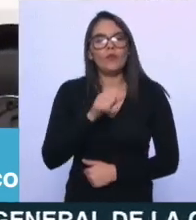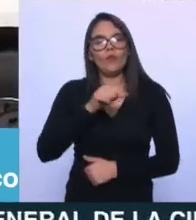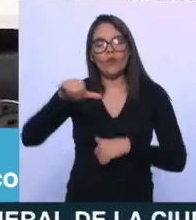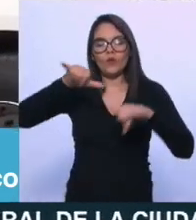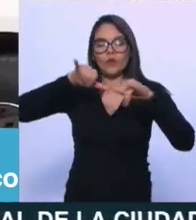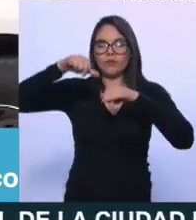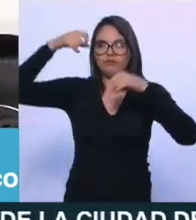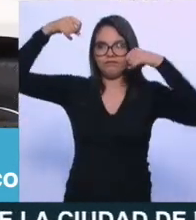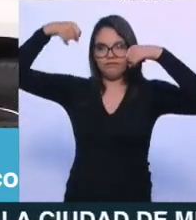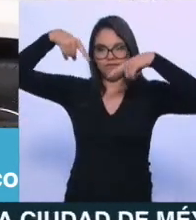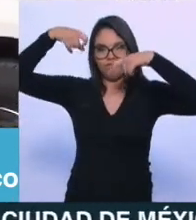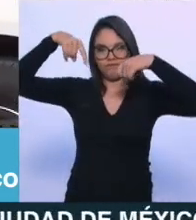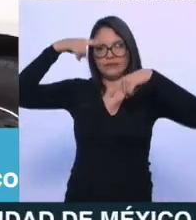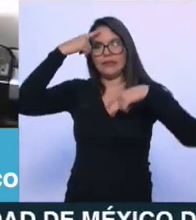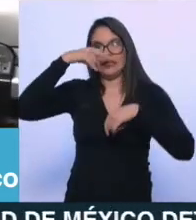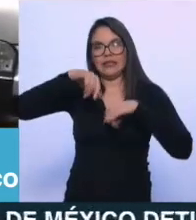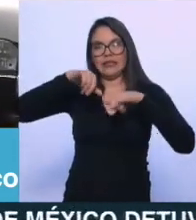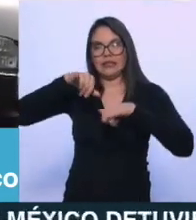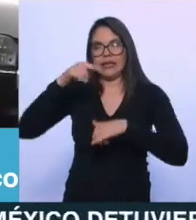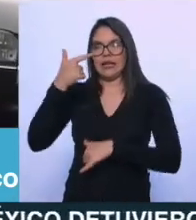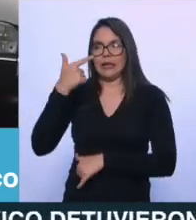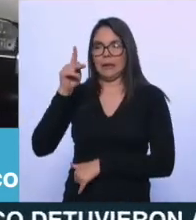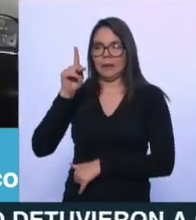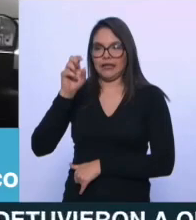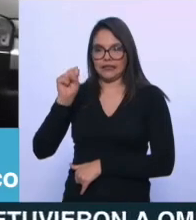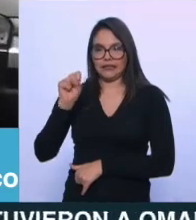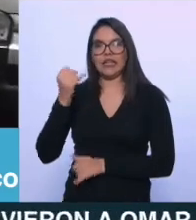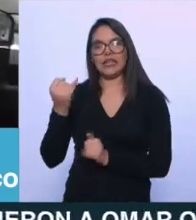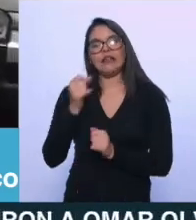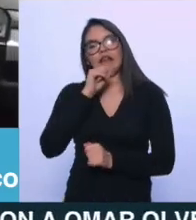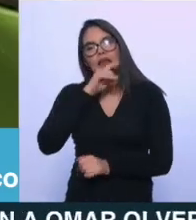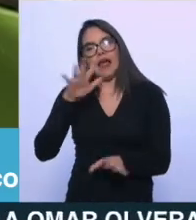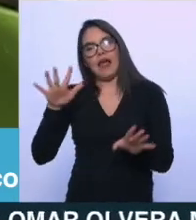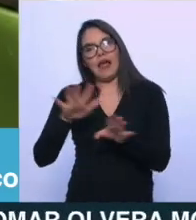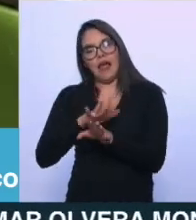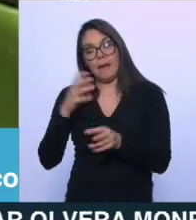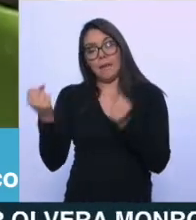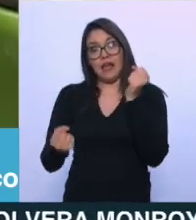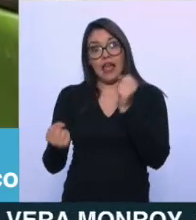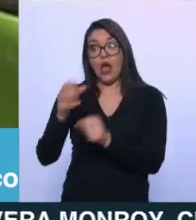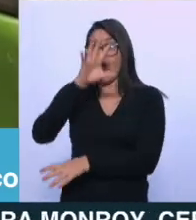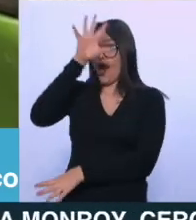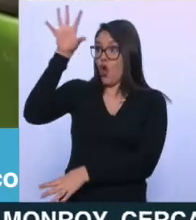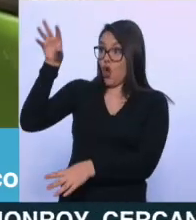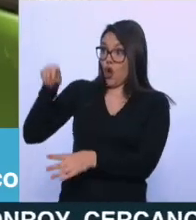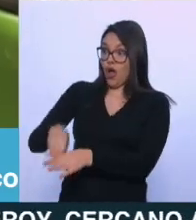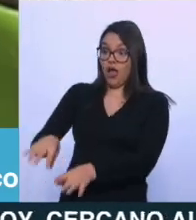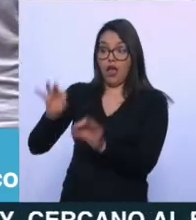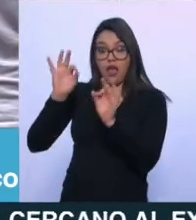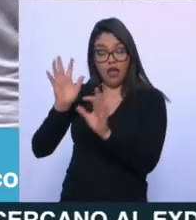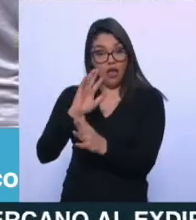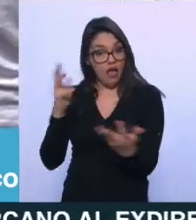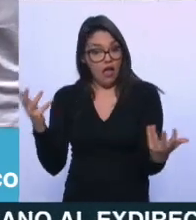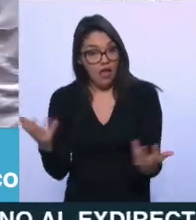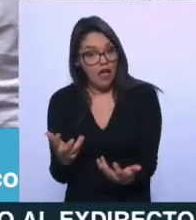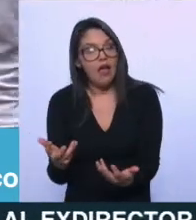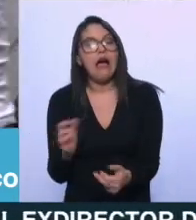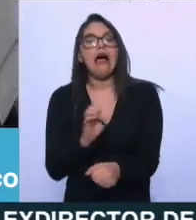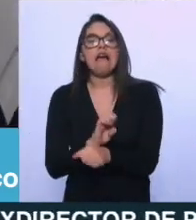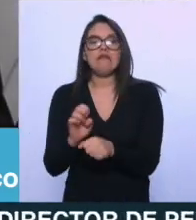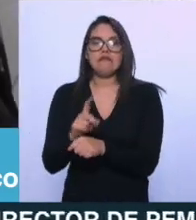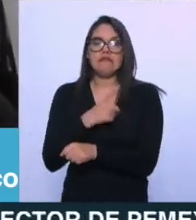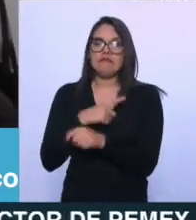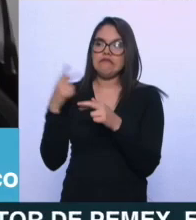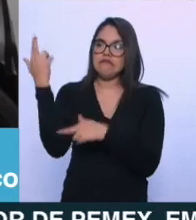GPS y finalmente el cambio de unidades. Después de hacer todo eso, hay que hacer el cambio de unidades, pero hay que hacer un esquema financiero